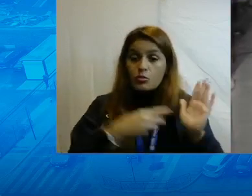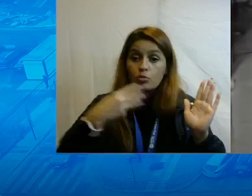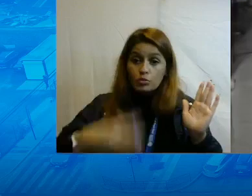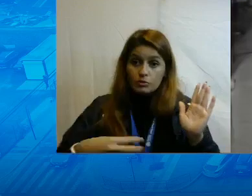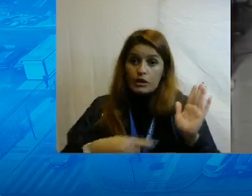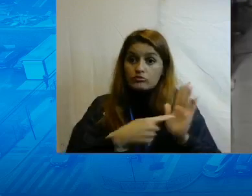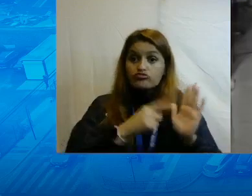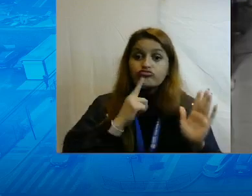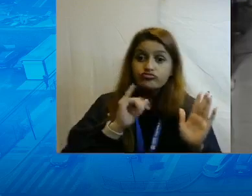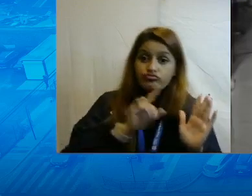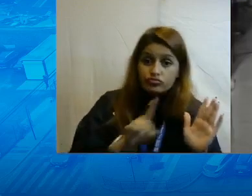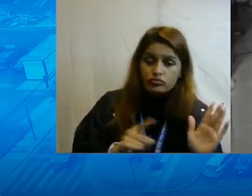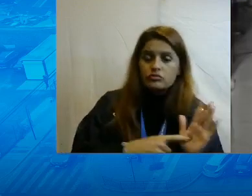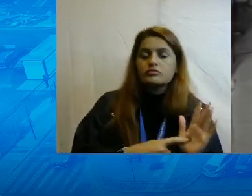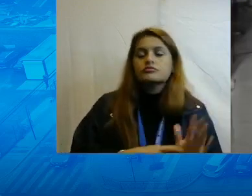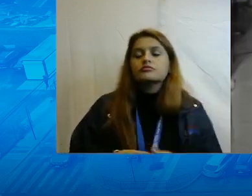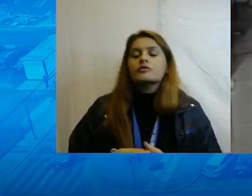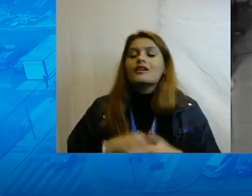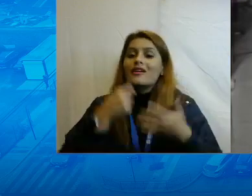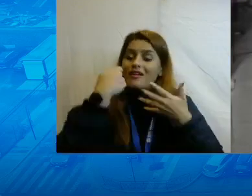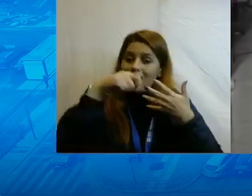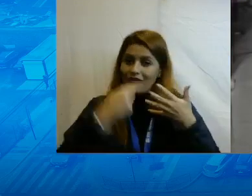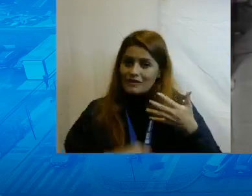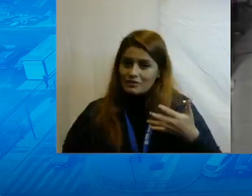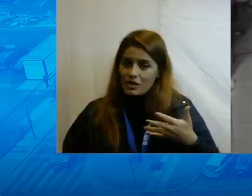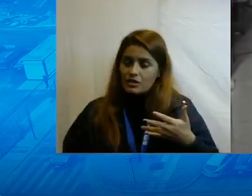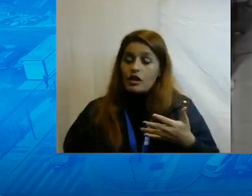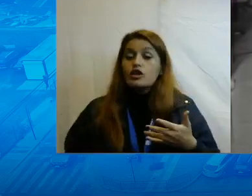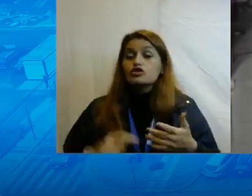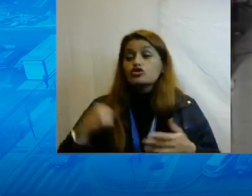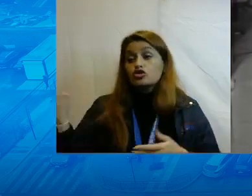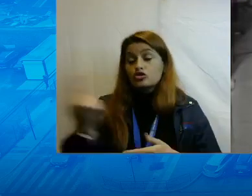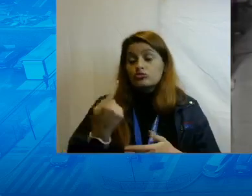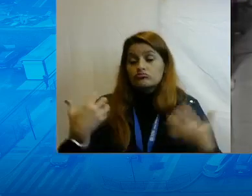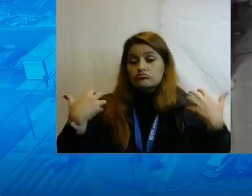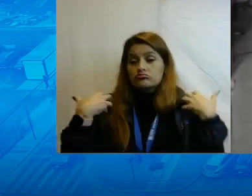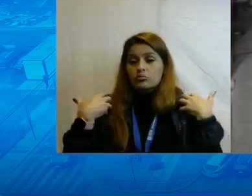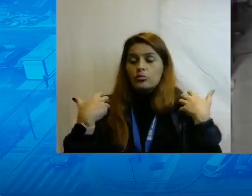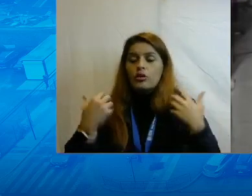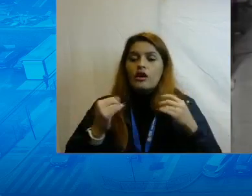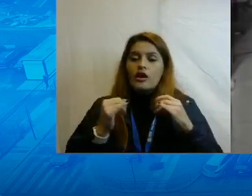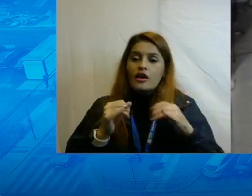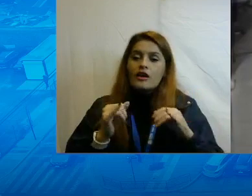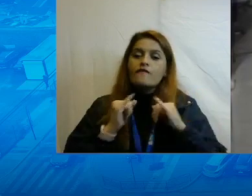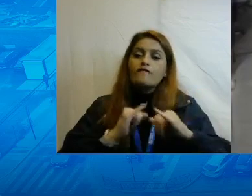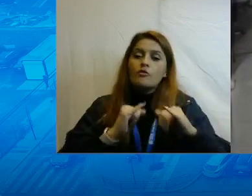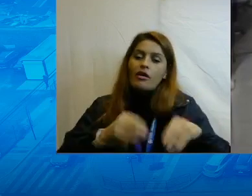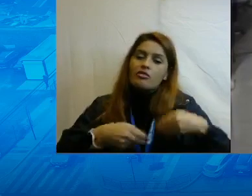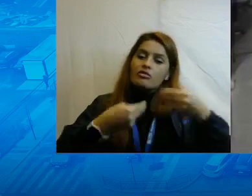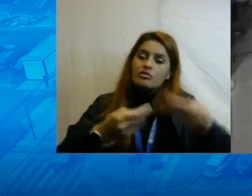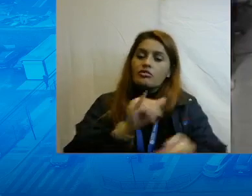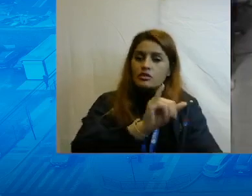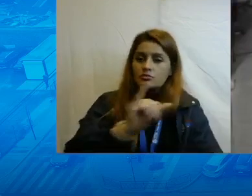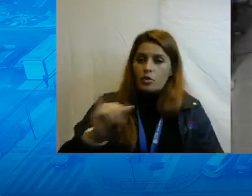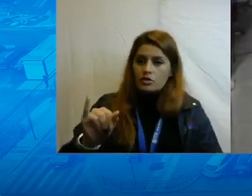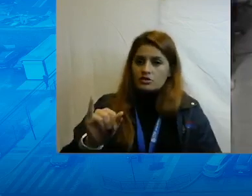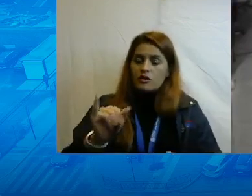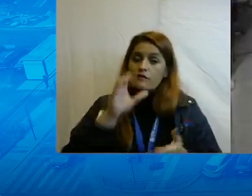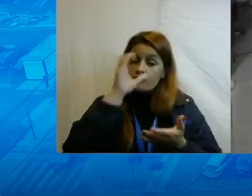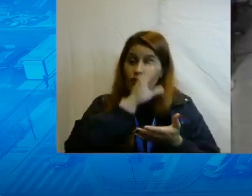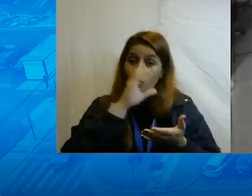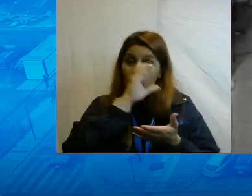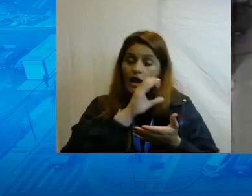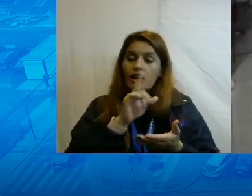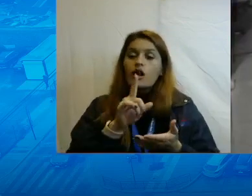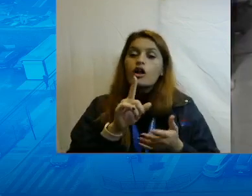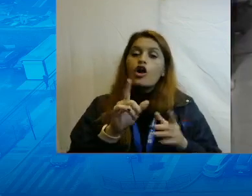comodato, y regularizarlo. Por tanto, nos comprometemos a entregar ese informe en comisión y luego los hallazgos más importantes que se comuniquen en